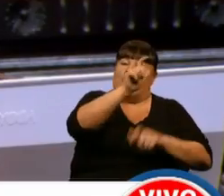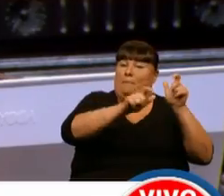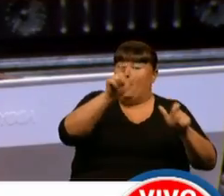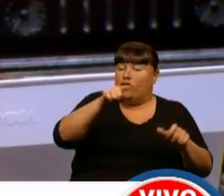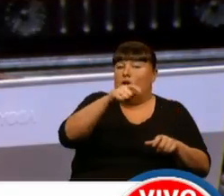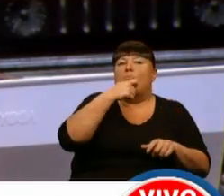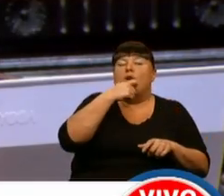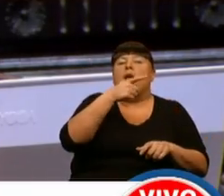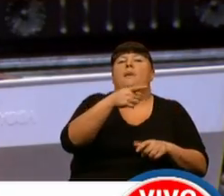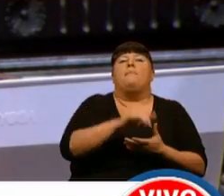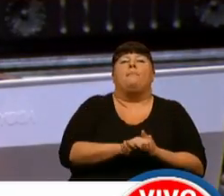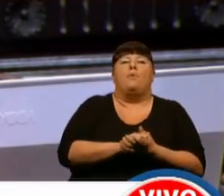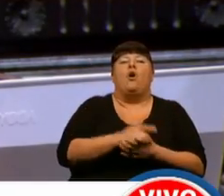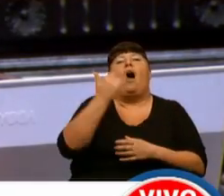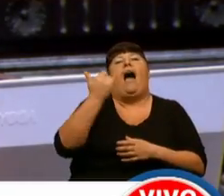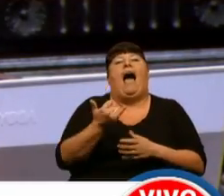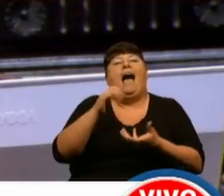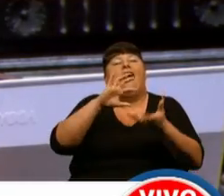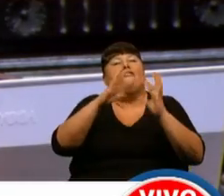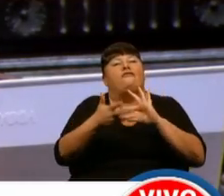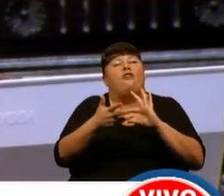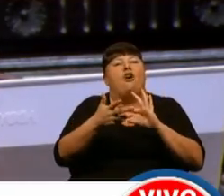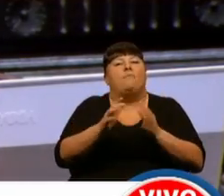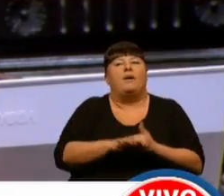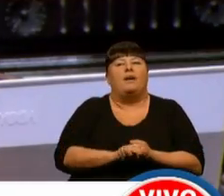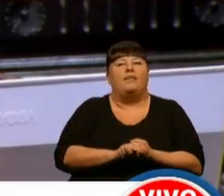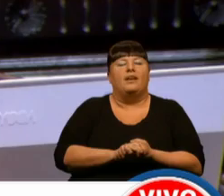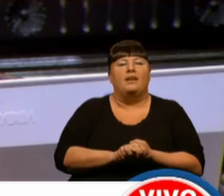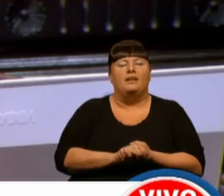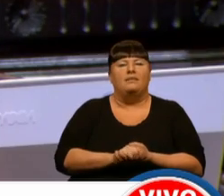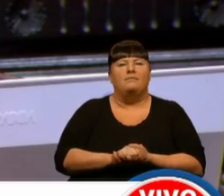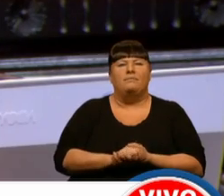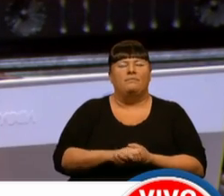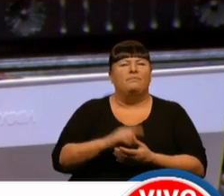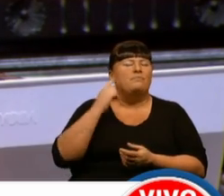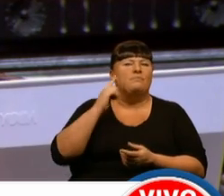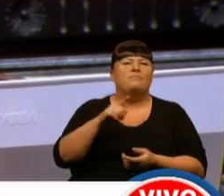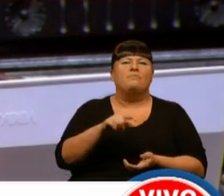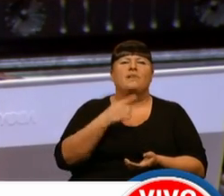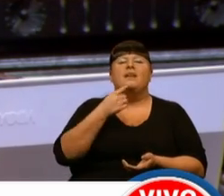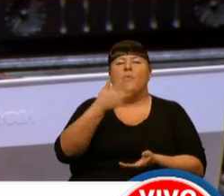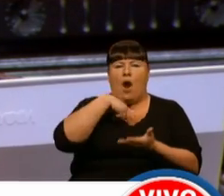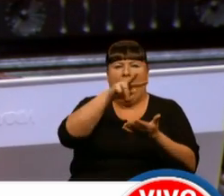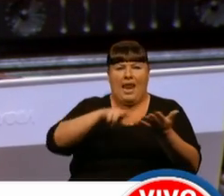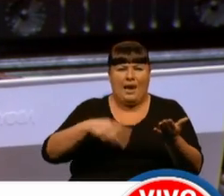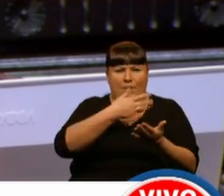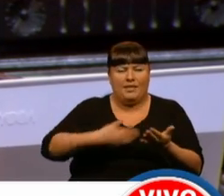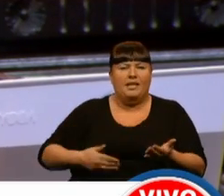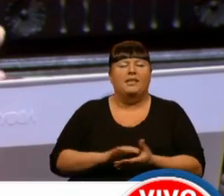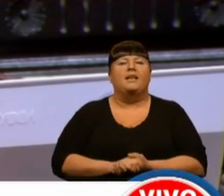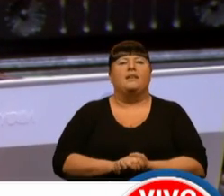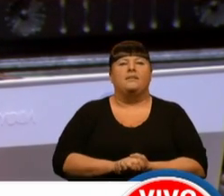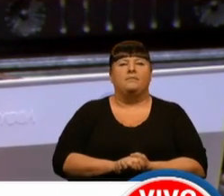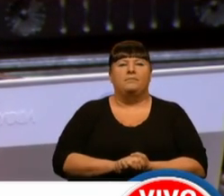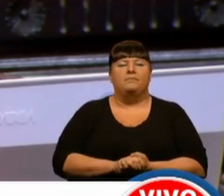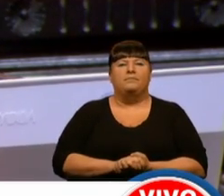que presentan algunas características de elegibilidad que las voy a leer señor presidente se le aplica un